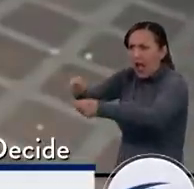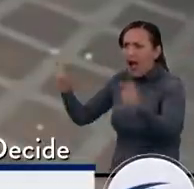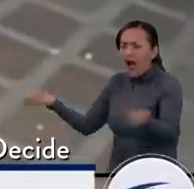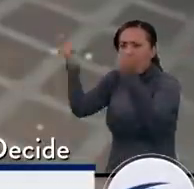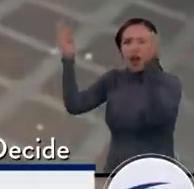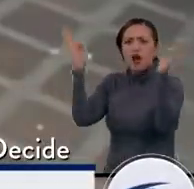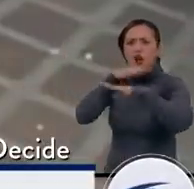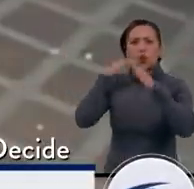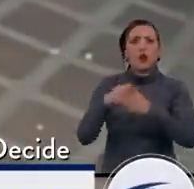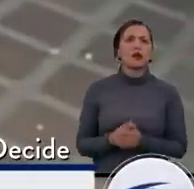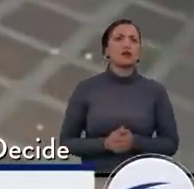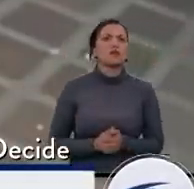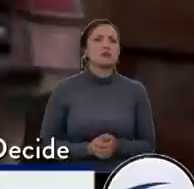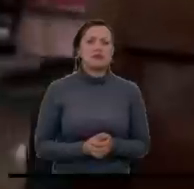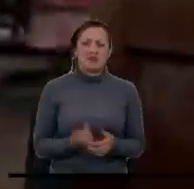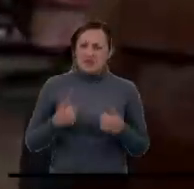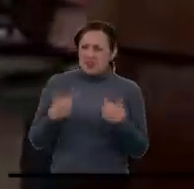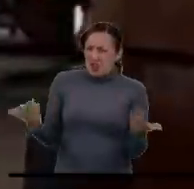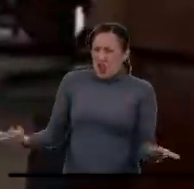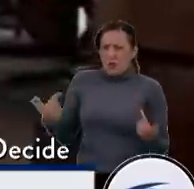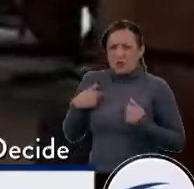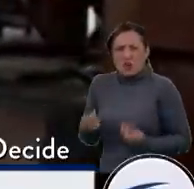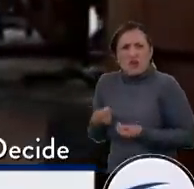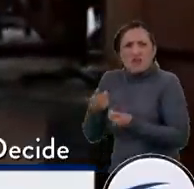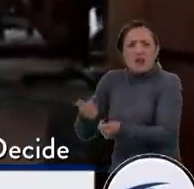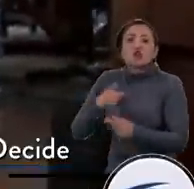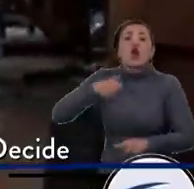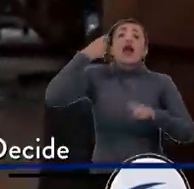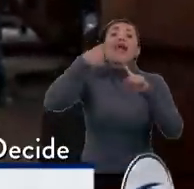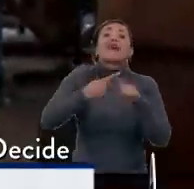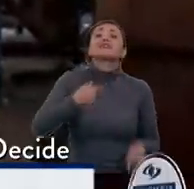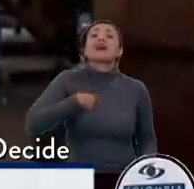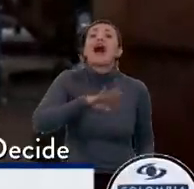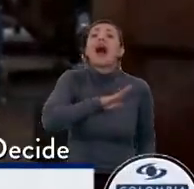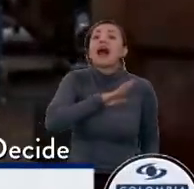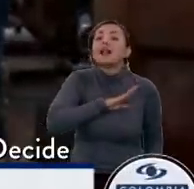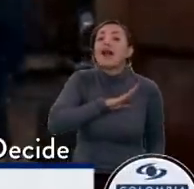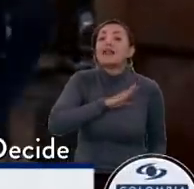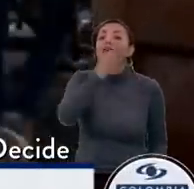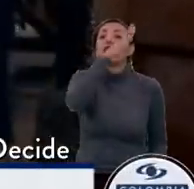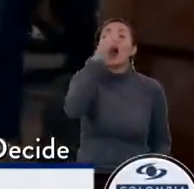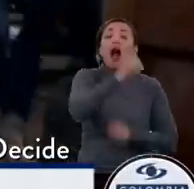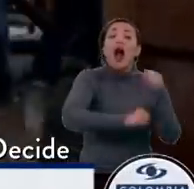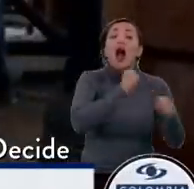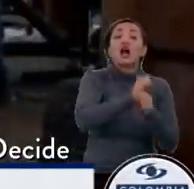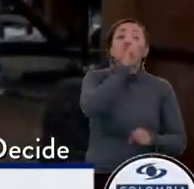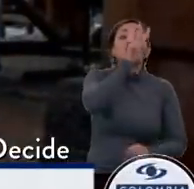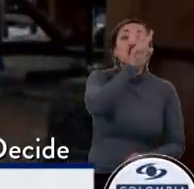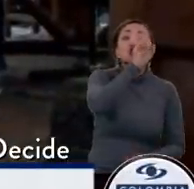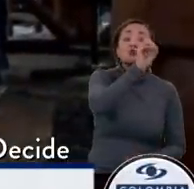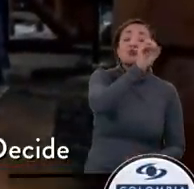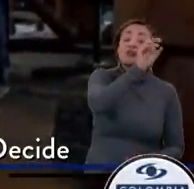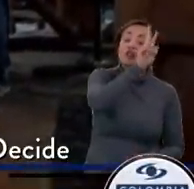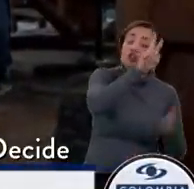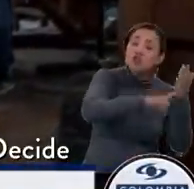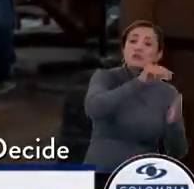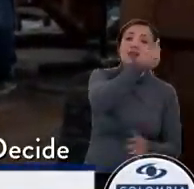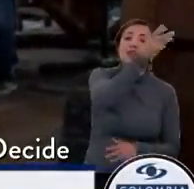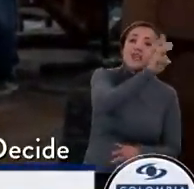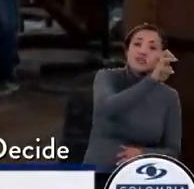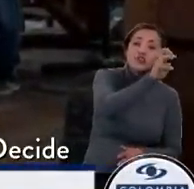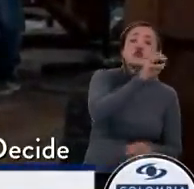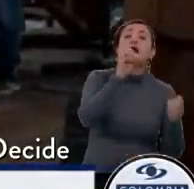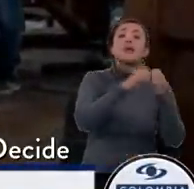¿Cómo voy yo a financiar una campaña? Yo era alcalde de Barranquilla en el año 2018. Fui alcalde del